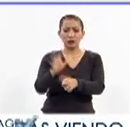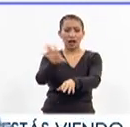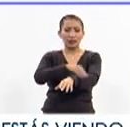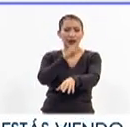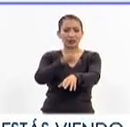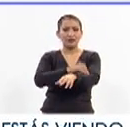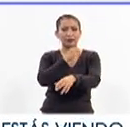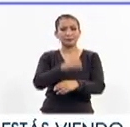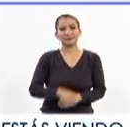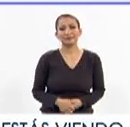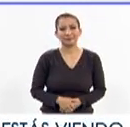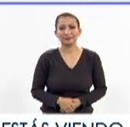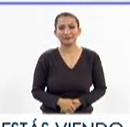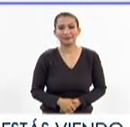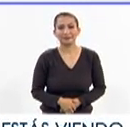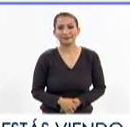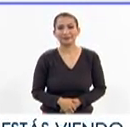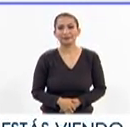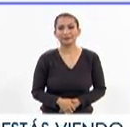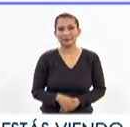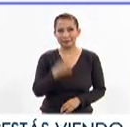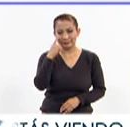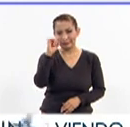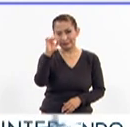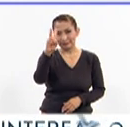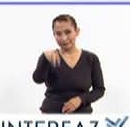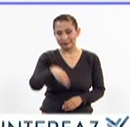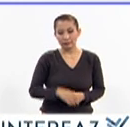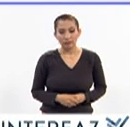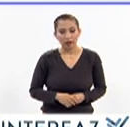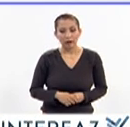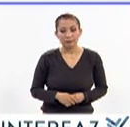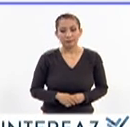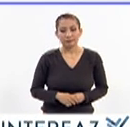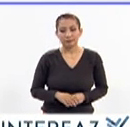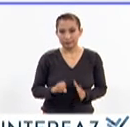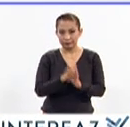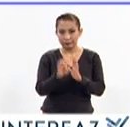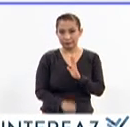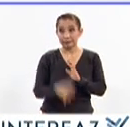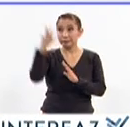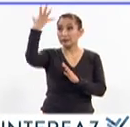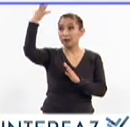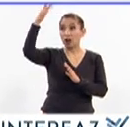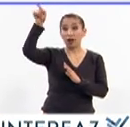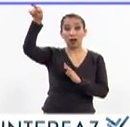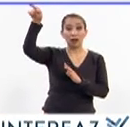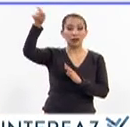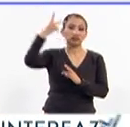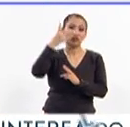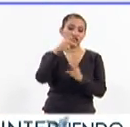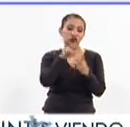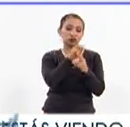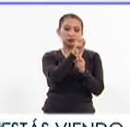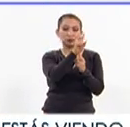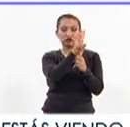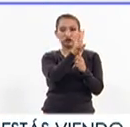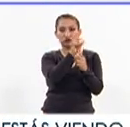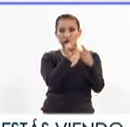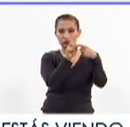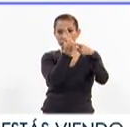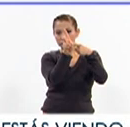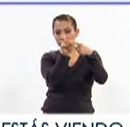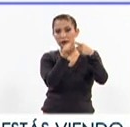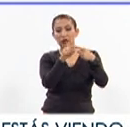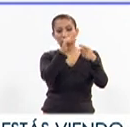puede obtener energía. Sí, así es. Por ejemplo, la energía solar tiene dos vertientes, la parte